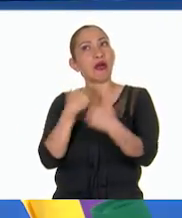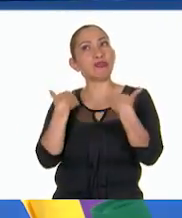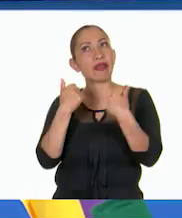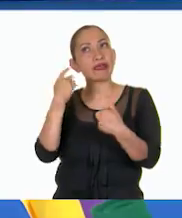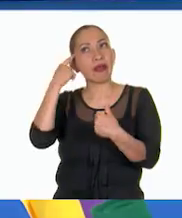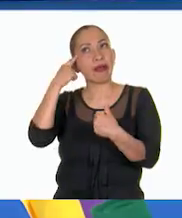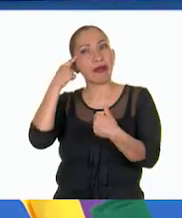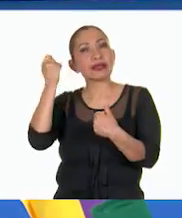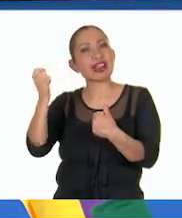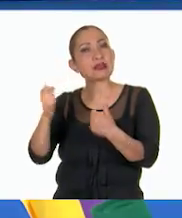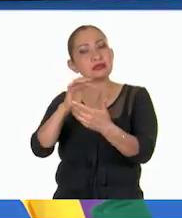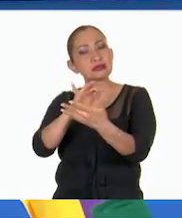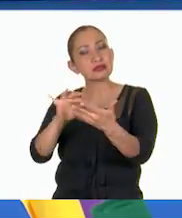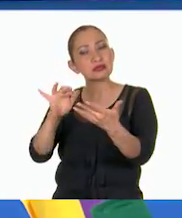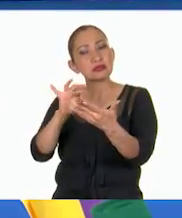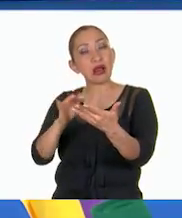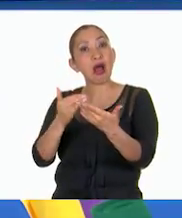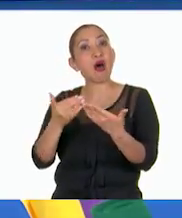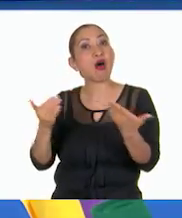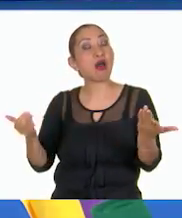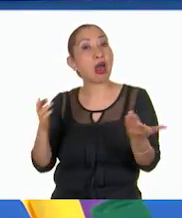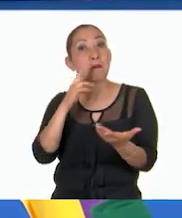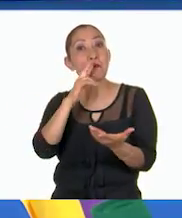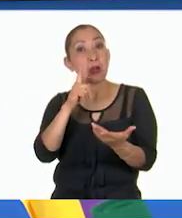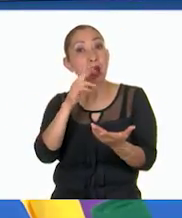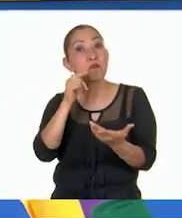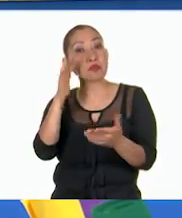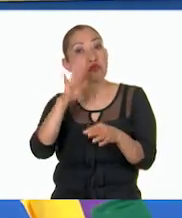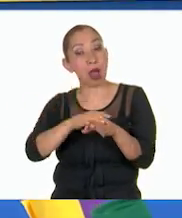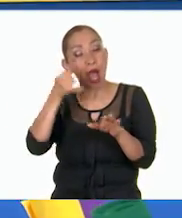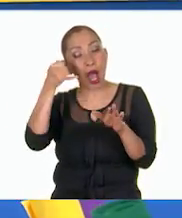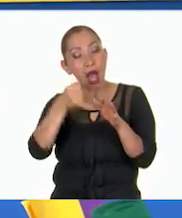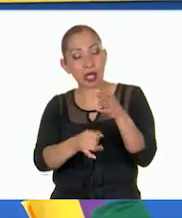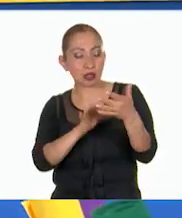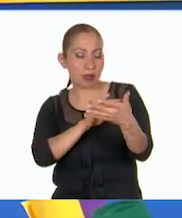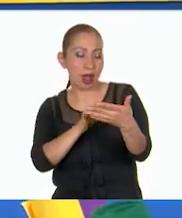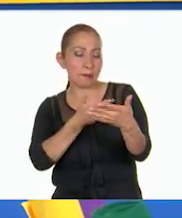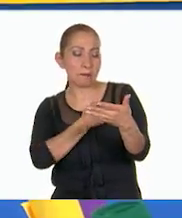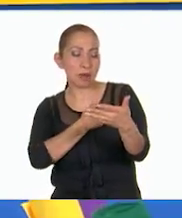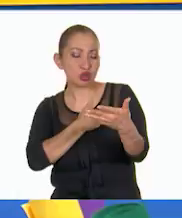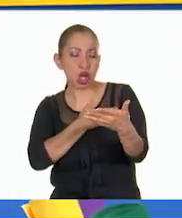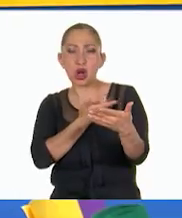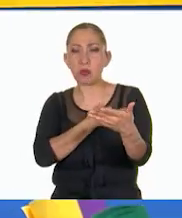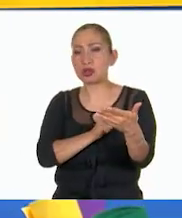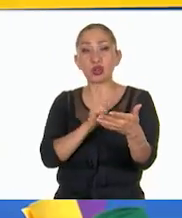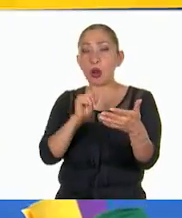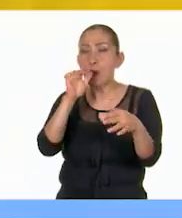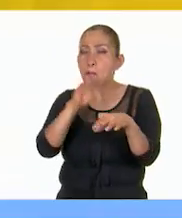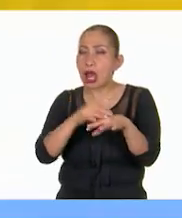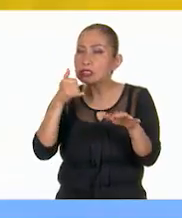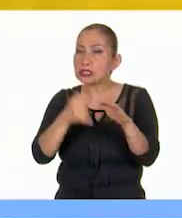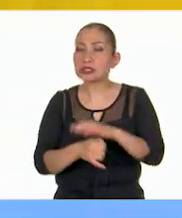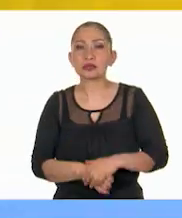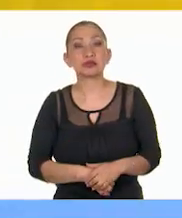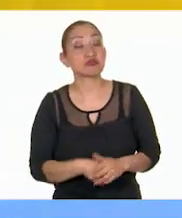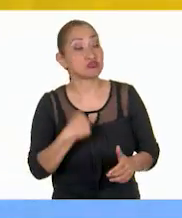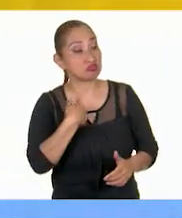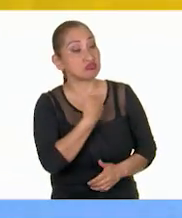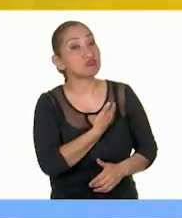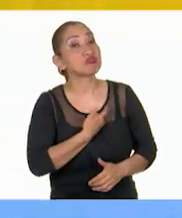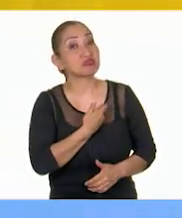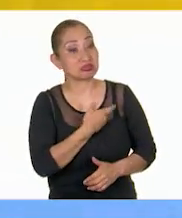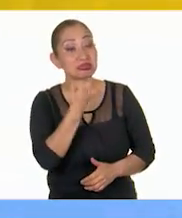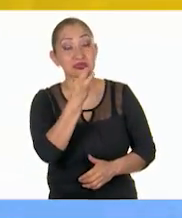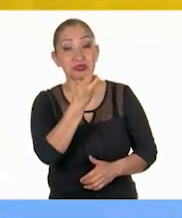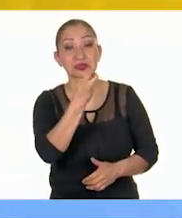comprensión sobre los textos es ahora pues mucho más honda y va más allá de si me gustó o no la historia. Me alegra mucho